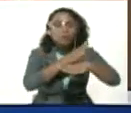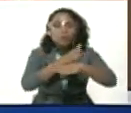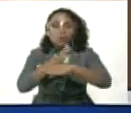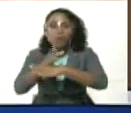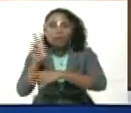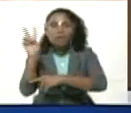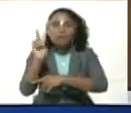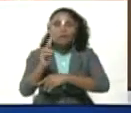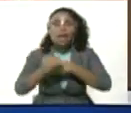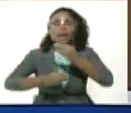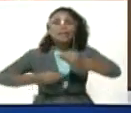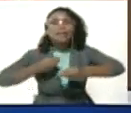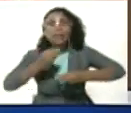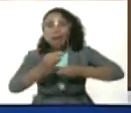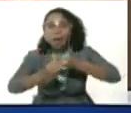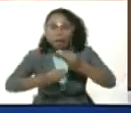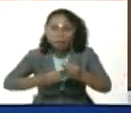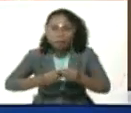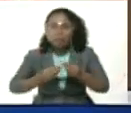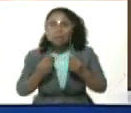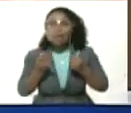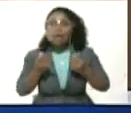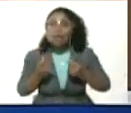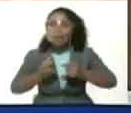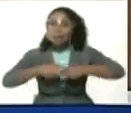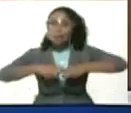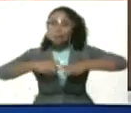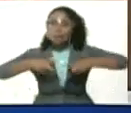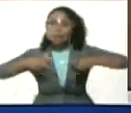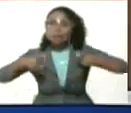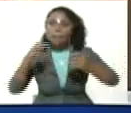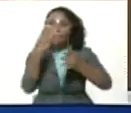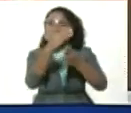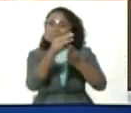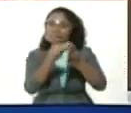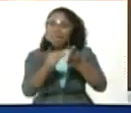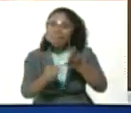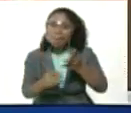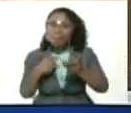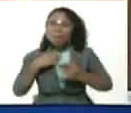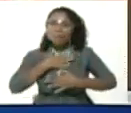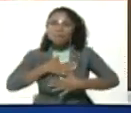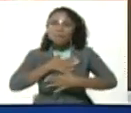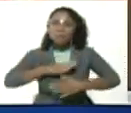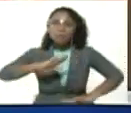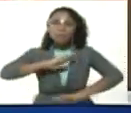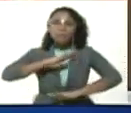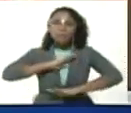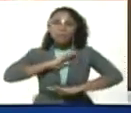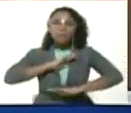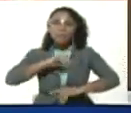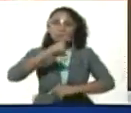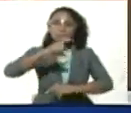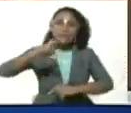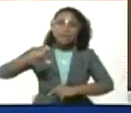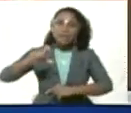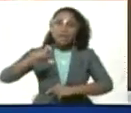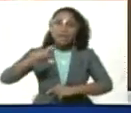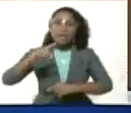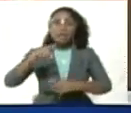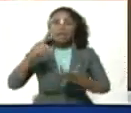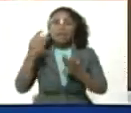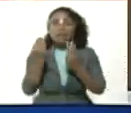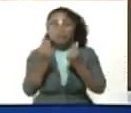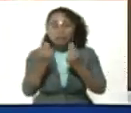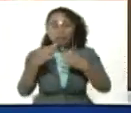que produzca riquezas materiales para satisfacer las necesidades, riquezas físicas,